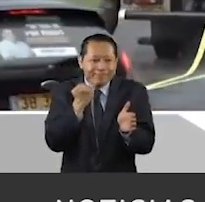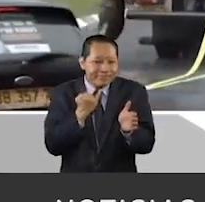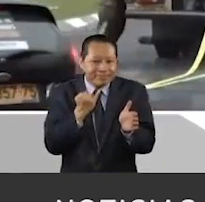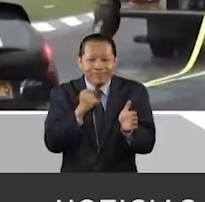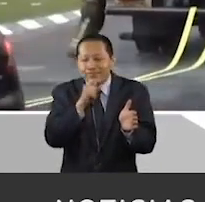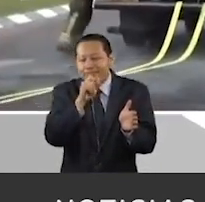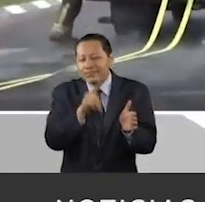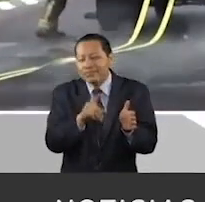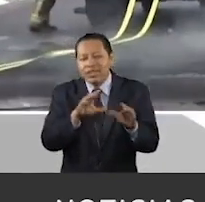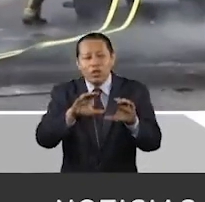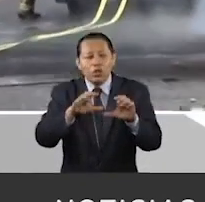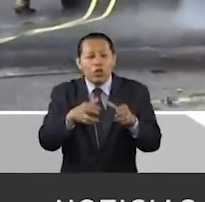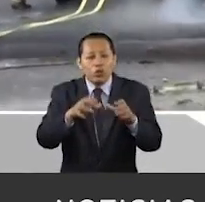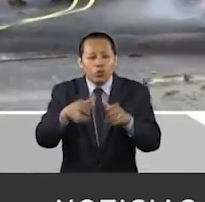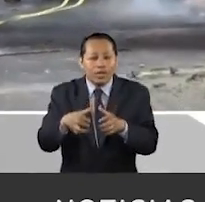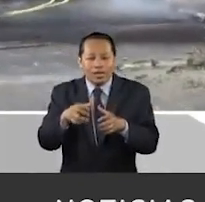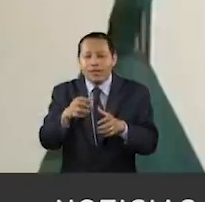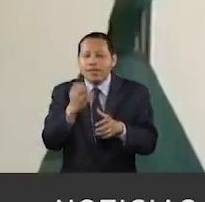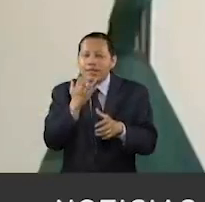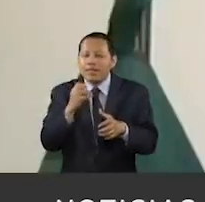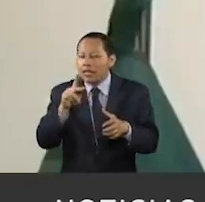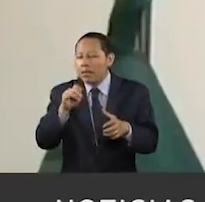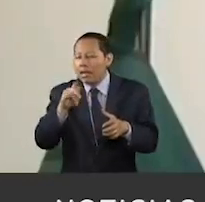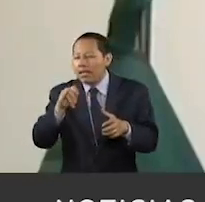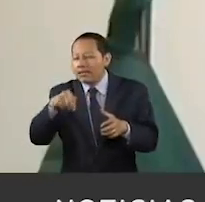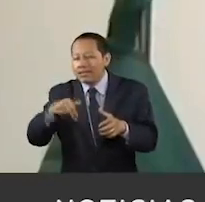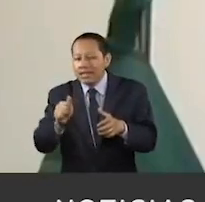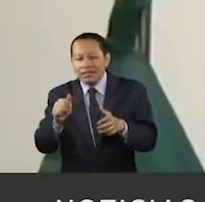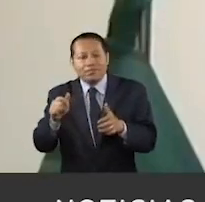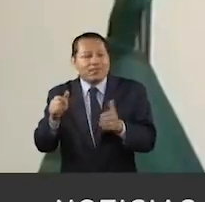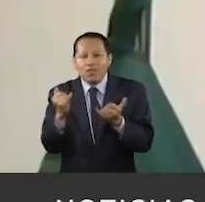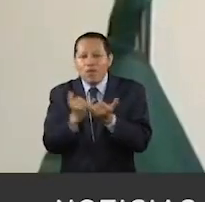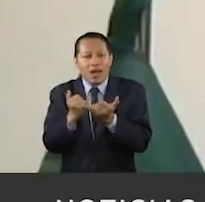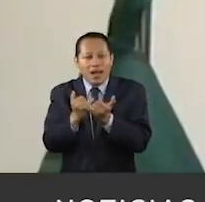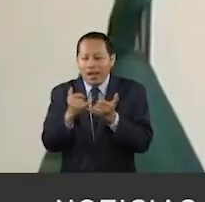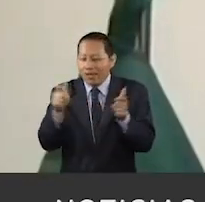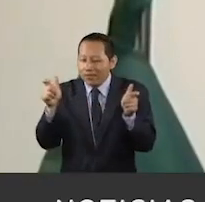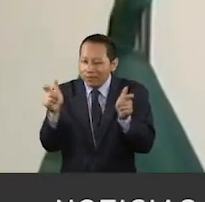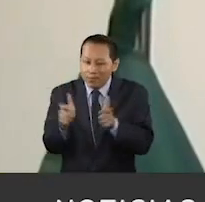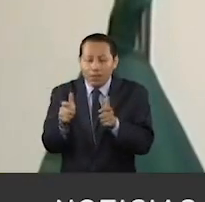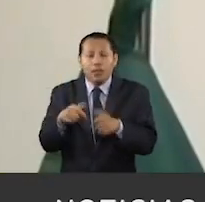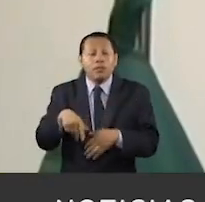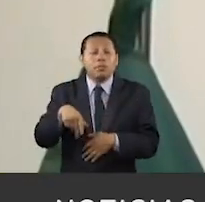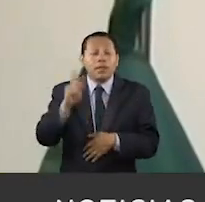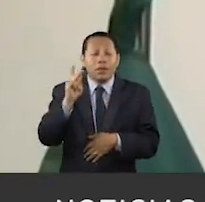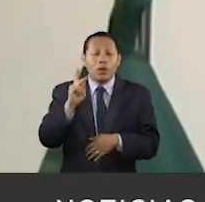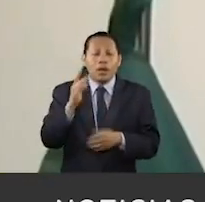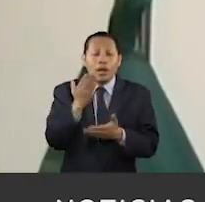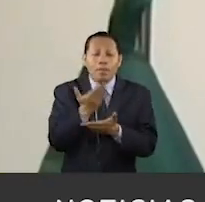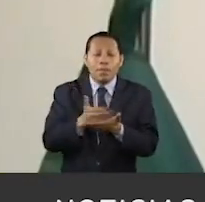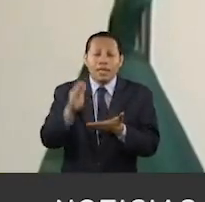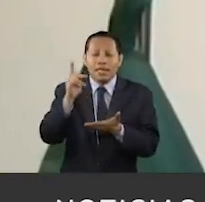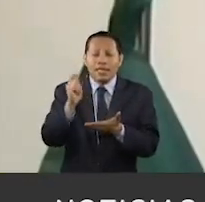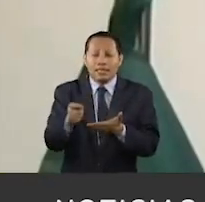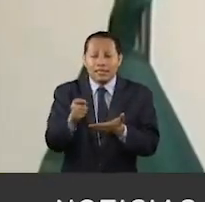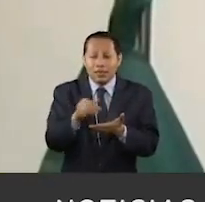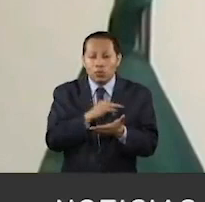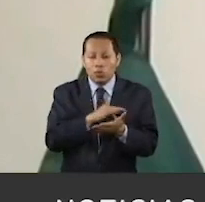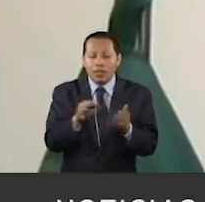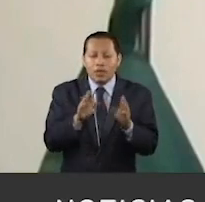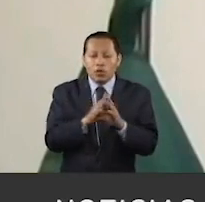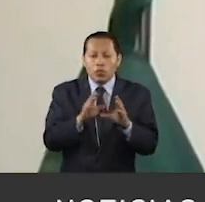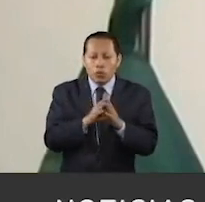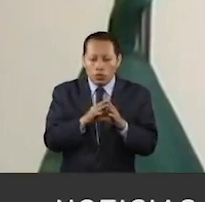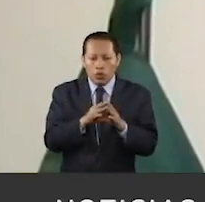las comunidades palestinas, sino que además está enmarcado en el corazón